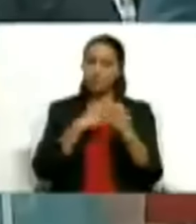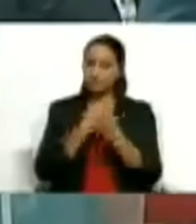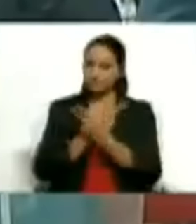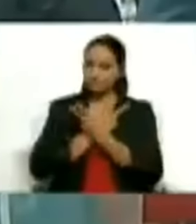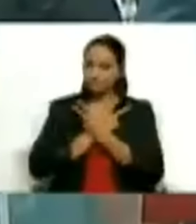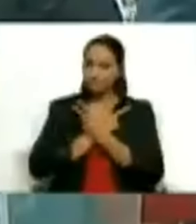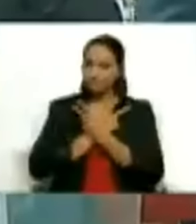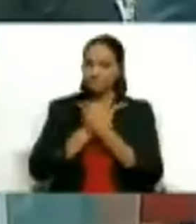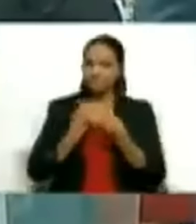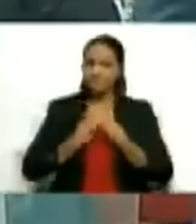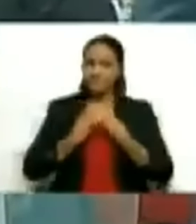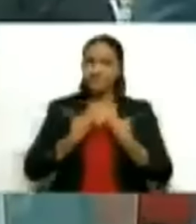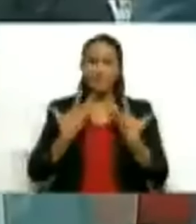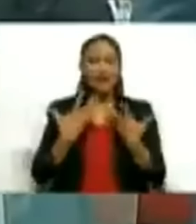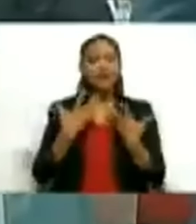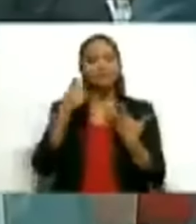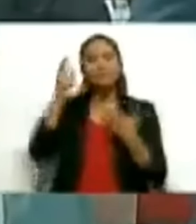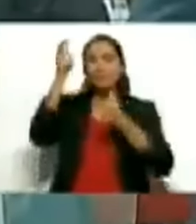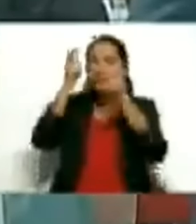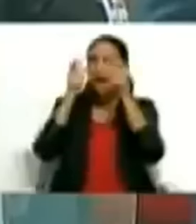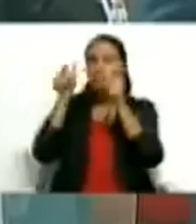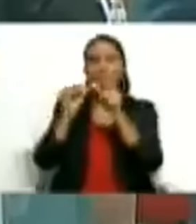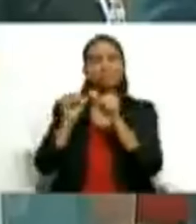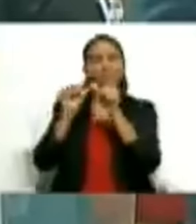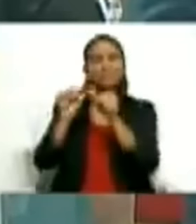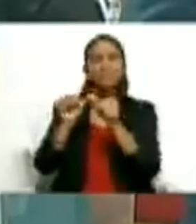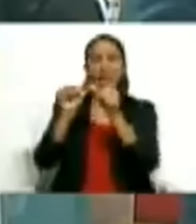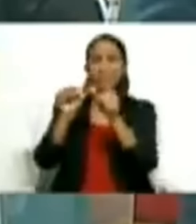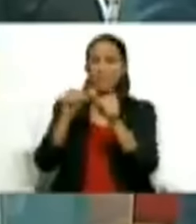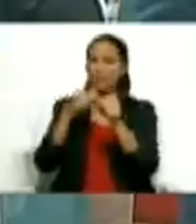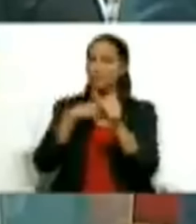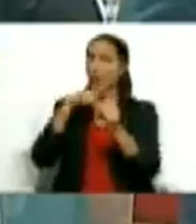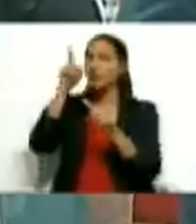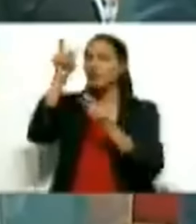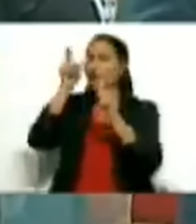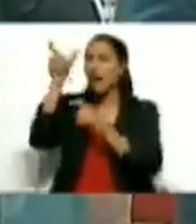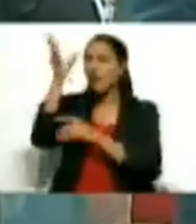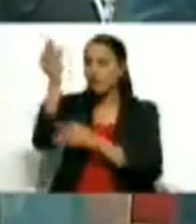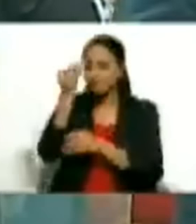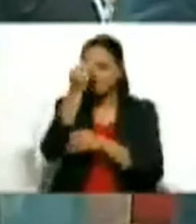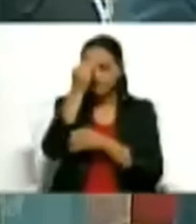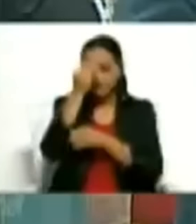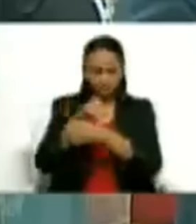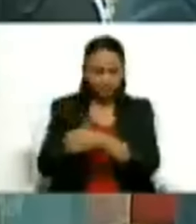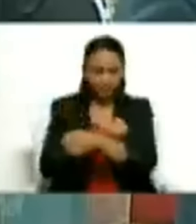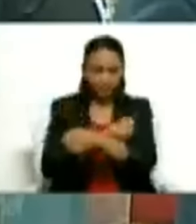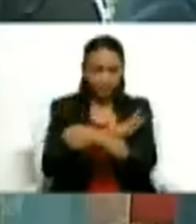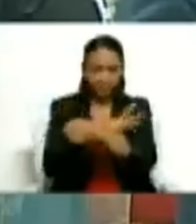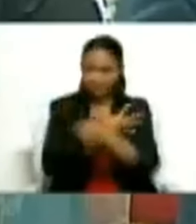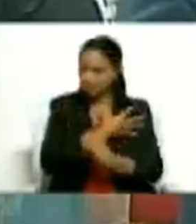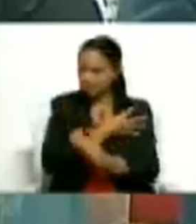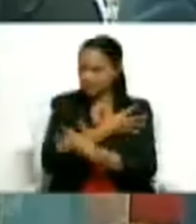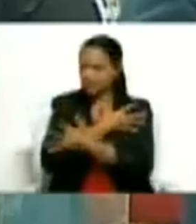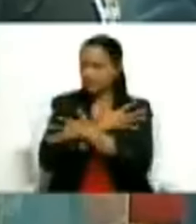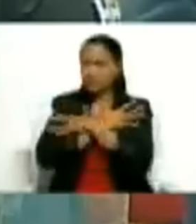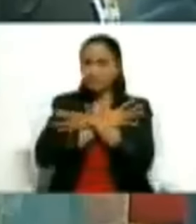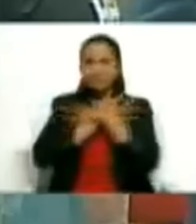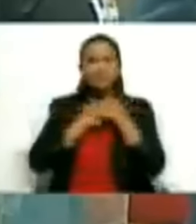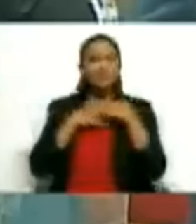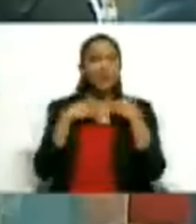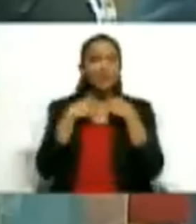estás. Yo te llevo en mi piel, en mis venas, en mi mirada, en mis manos, en mi sonrisa,